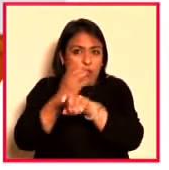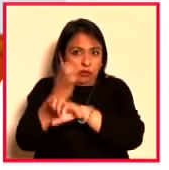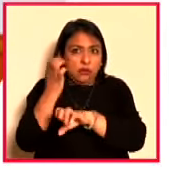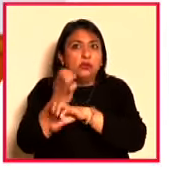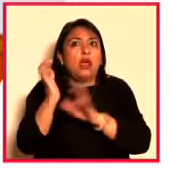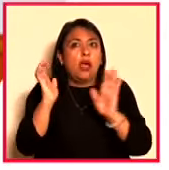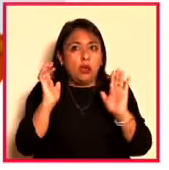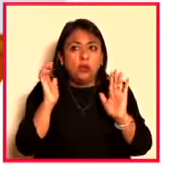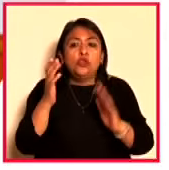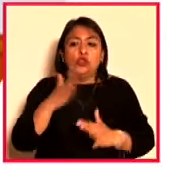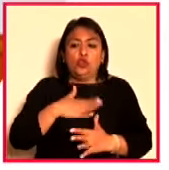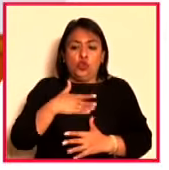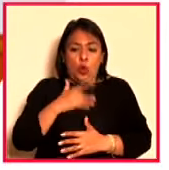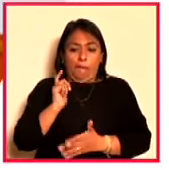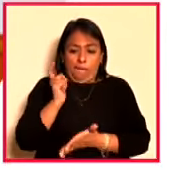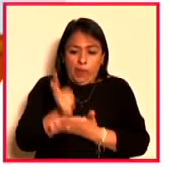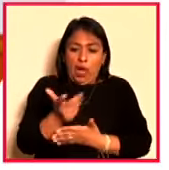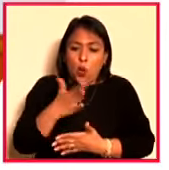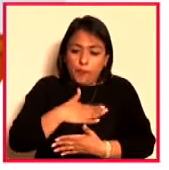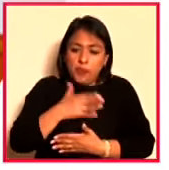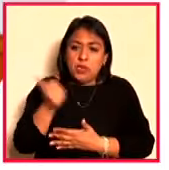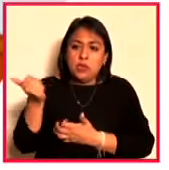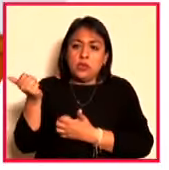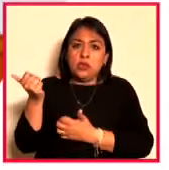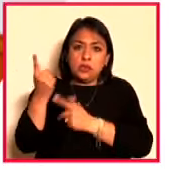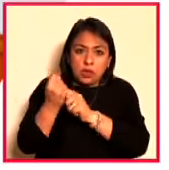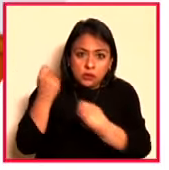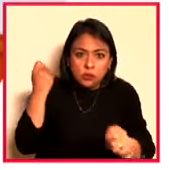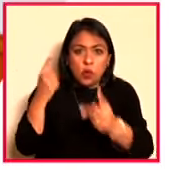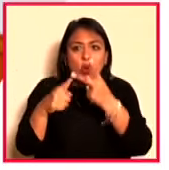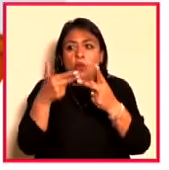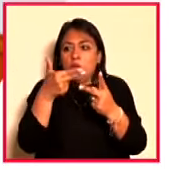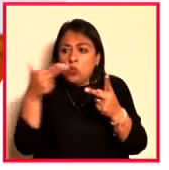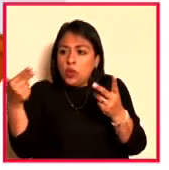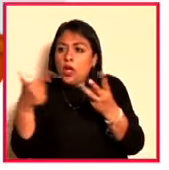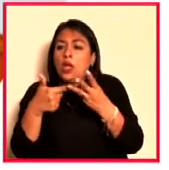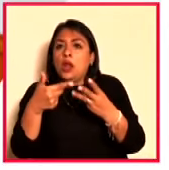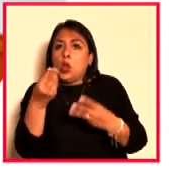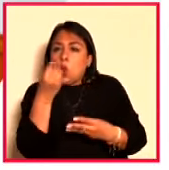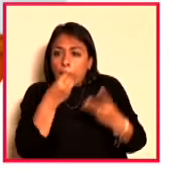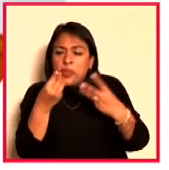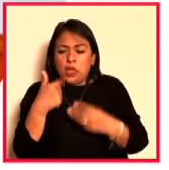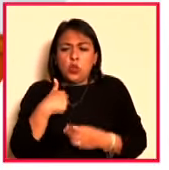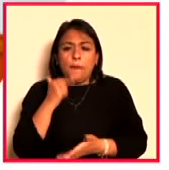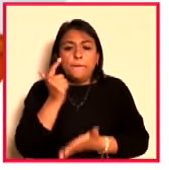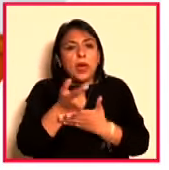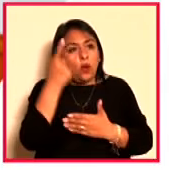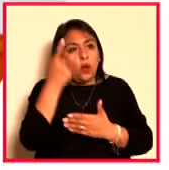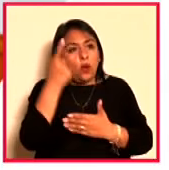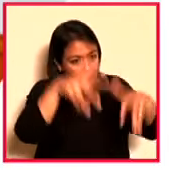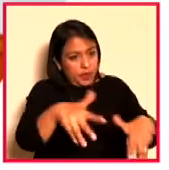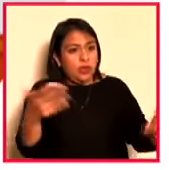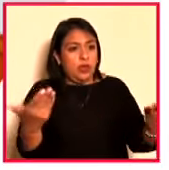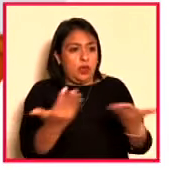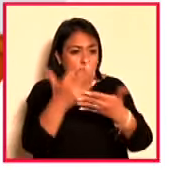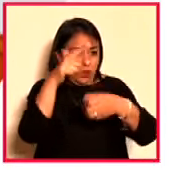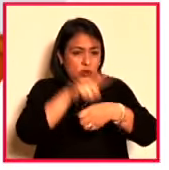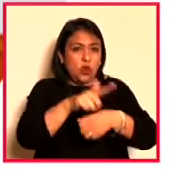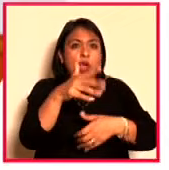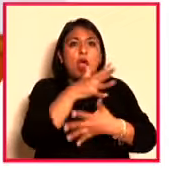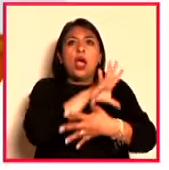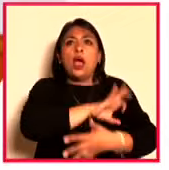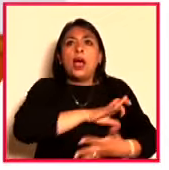su traslado, su hotel, su comida, para presentarse en el Encuentro Nacional de los Amantes del Teatro. ¿Por qué? Porque